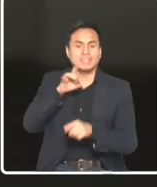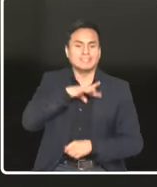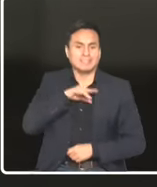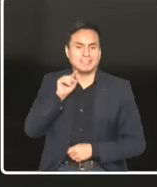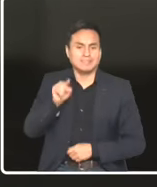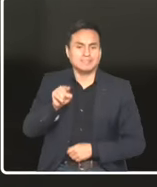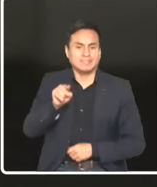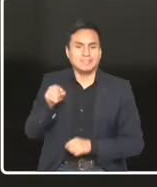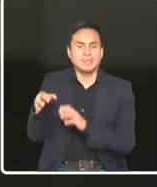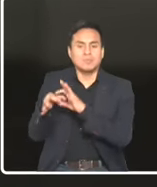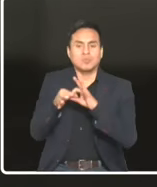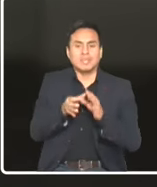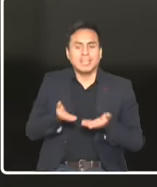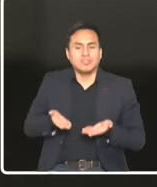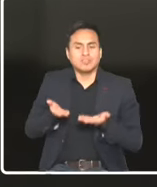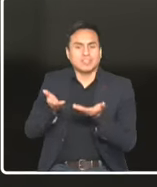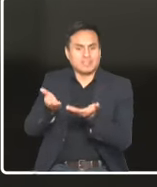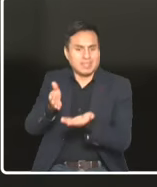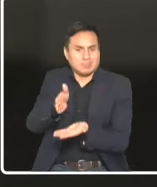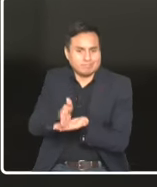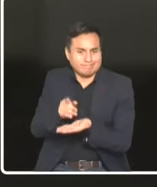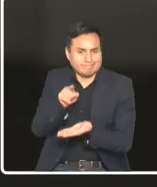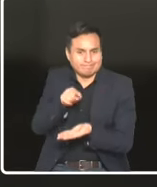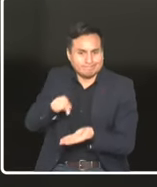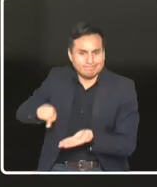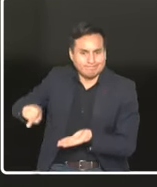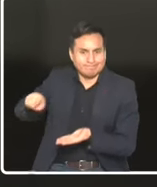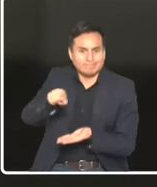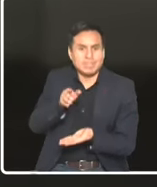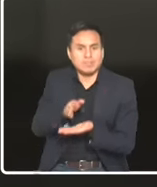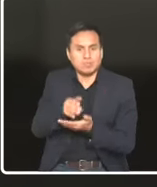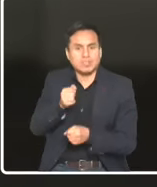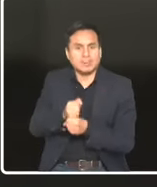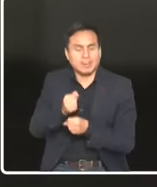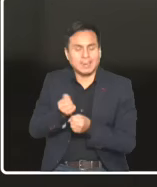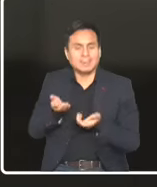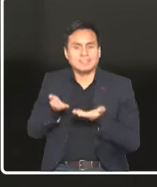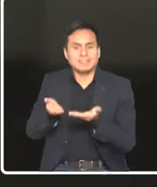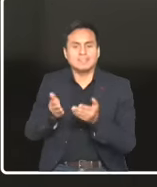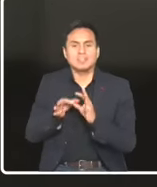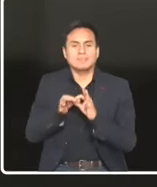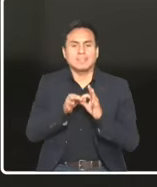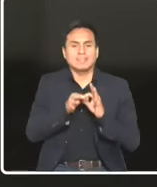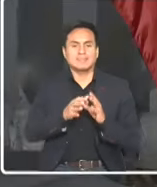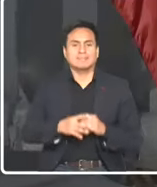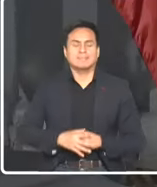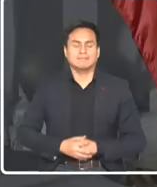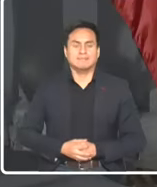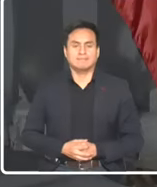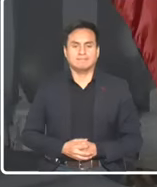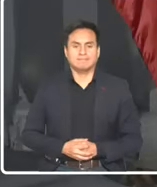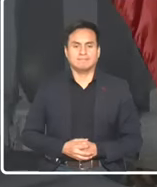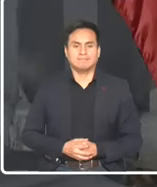chile porque a ellos nos debemos y por ellos debemos trabajar Muchísimas